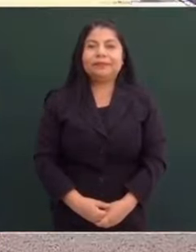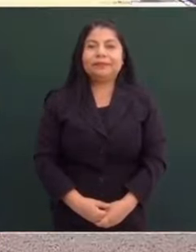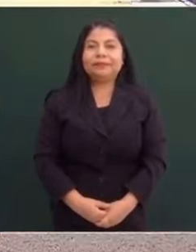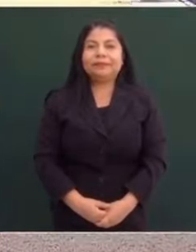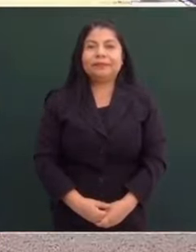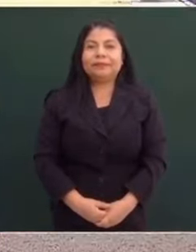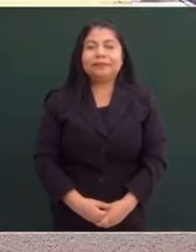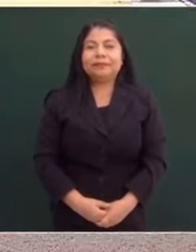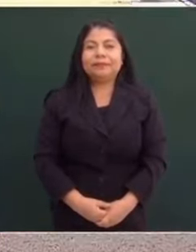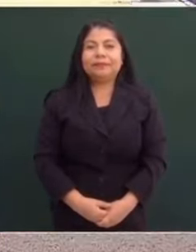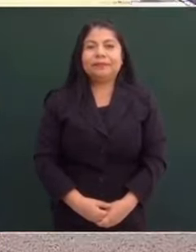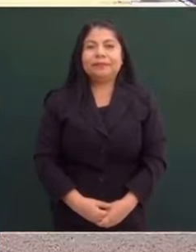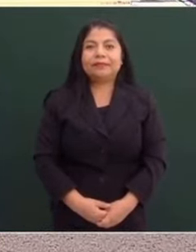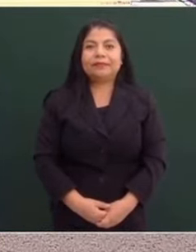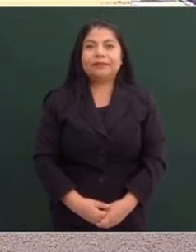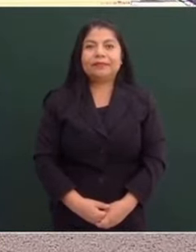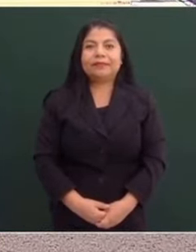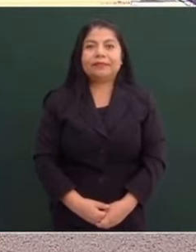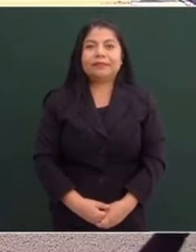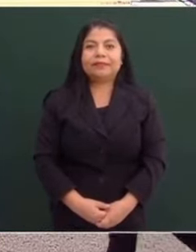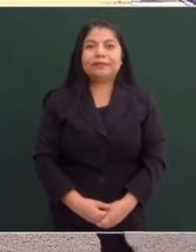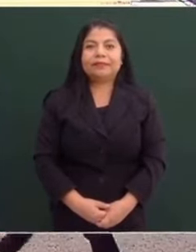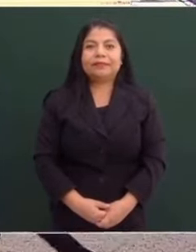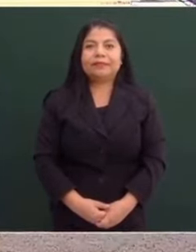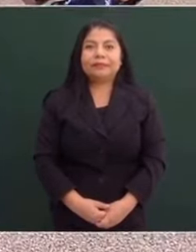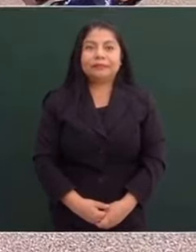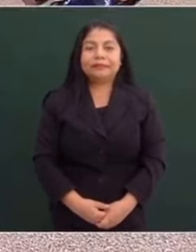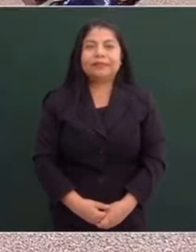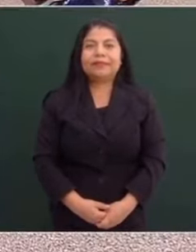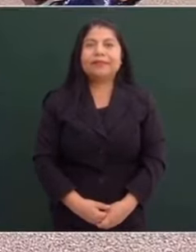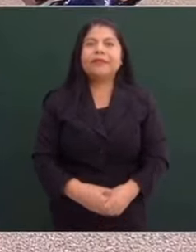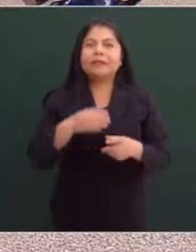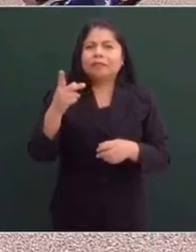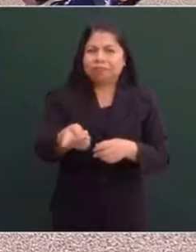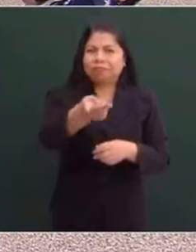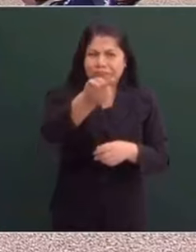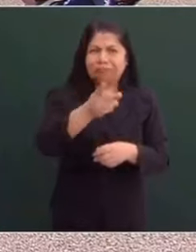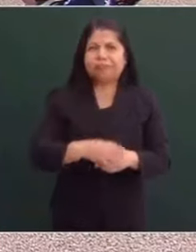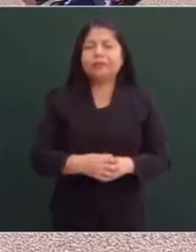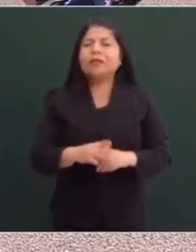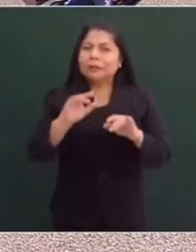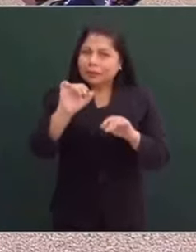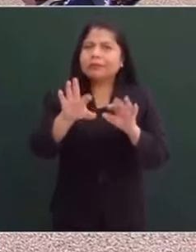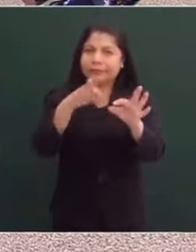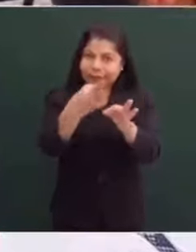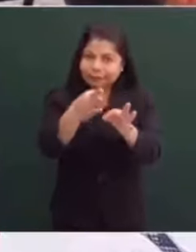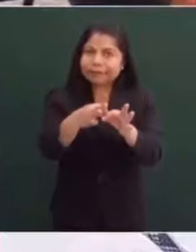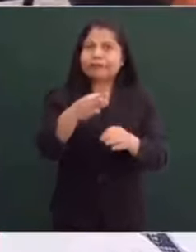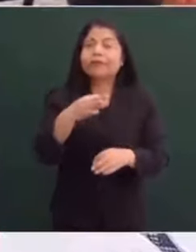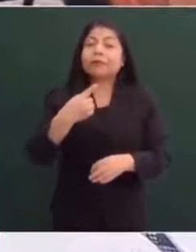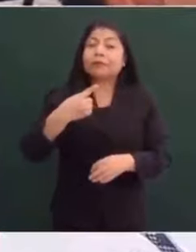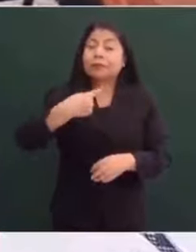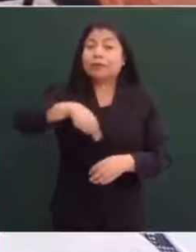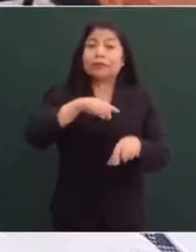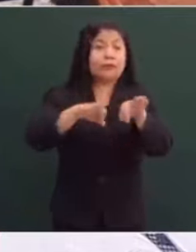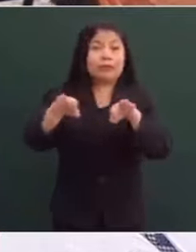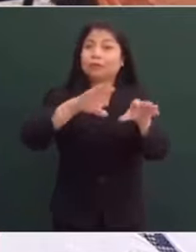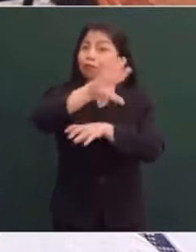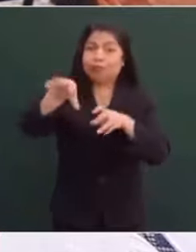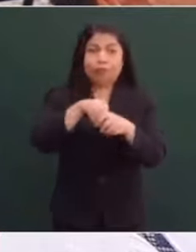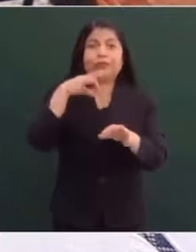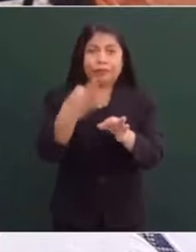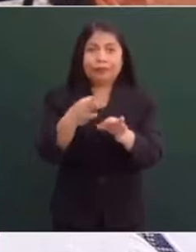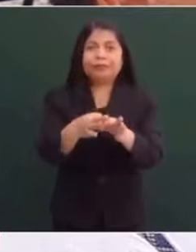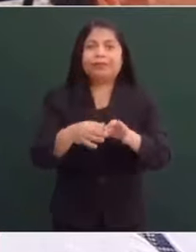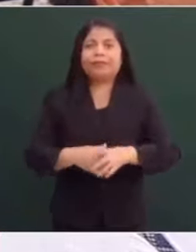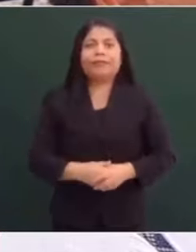de la suspensión definitiva de dictó un tribunal. Se va a cumplir, todo se cumple. Pero no se ha cumplido porque esa sentencia dice que las obras en el tramo 5